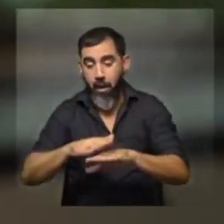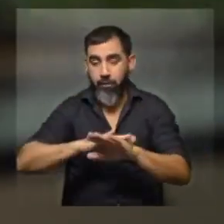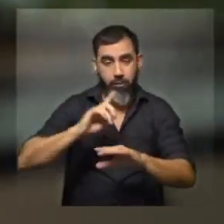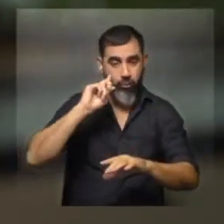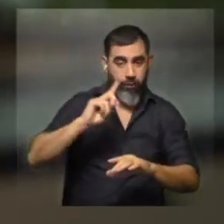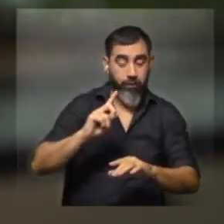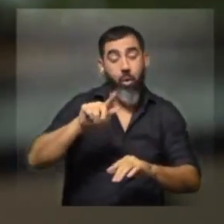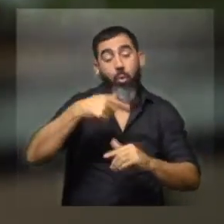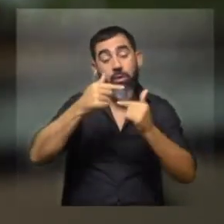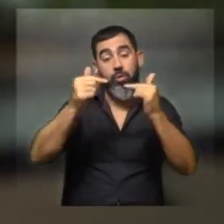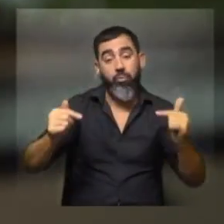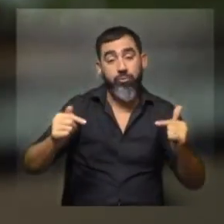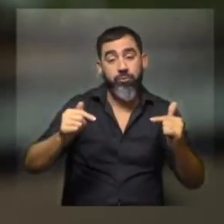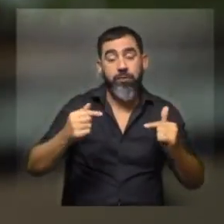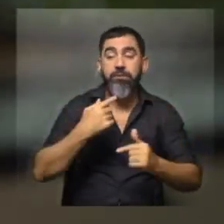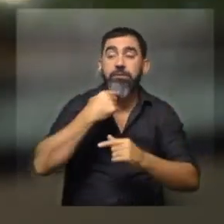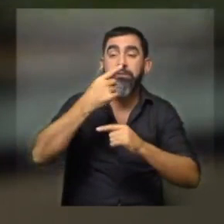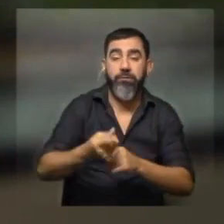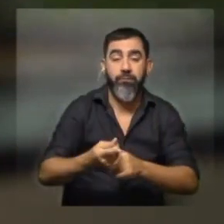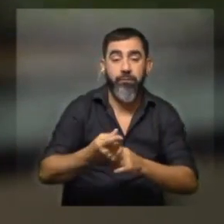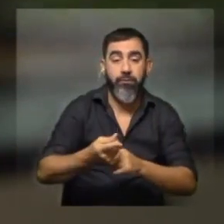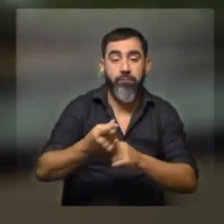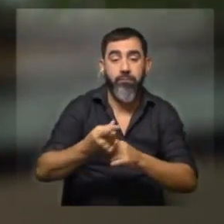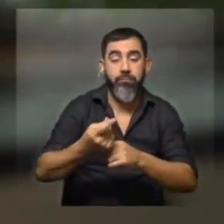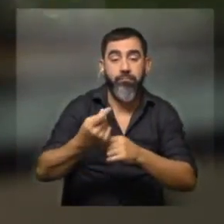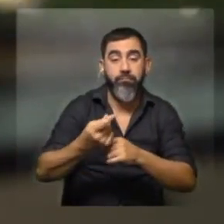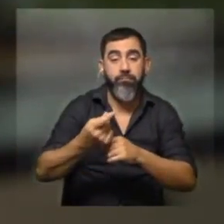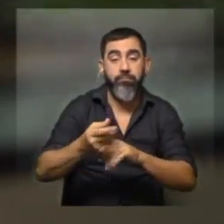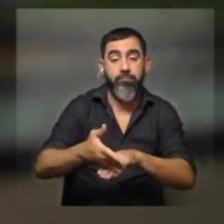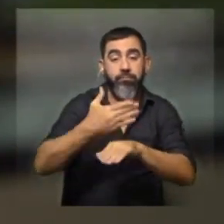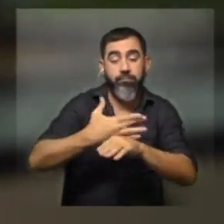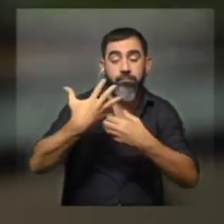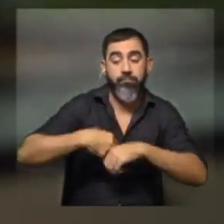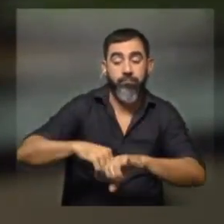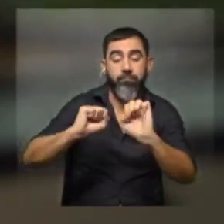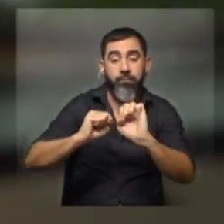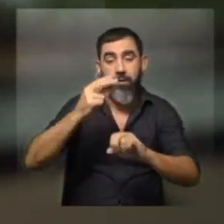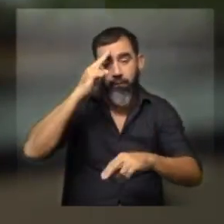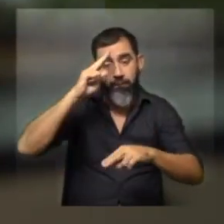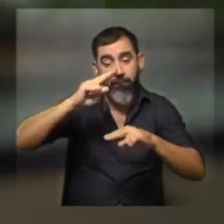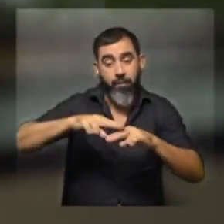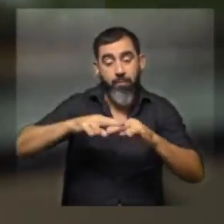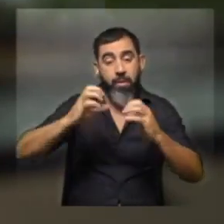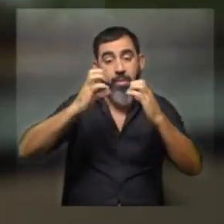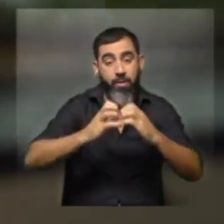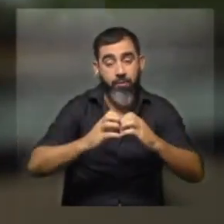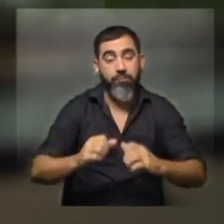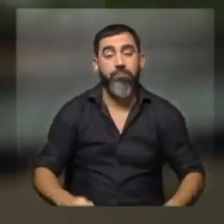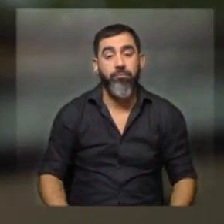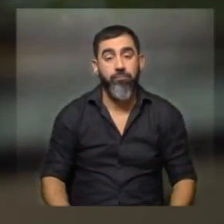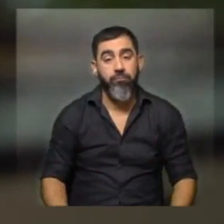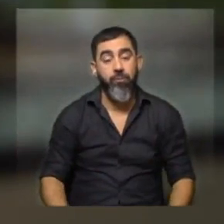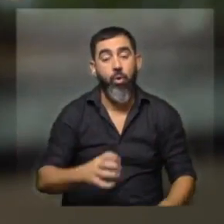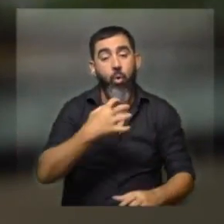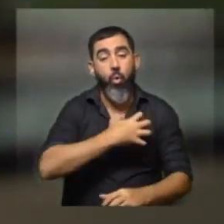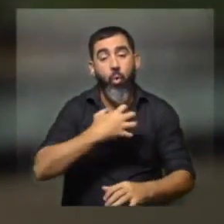y otras que nos ayudan a diagnosticar precozmente enfermedades del cerebro. Es un